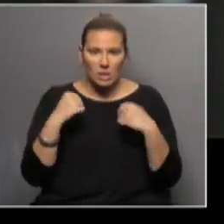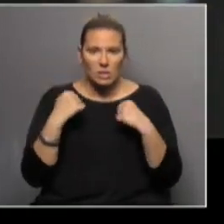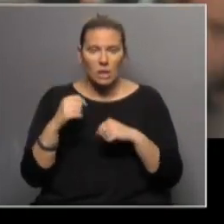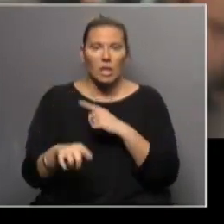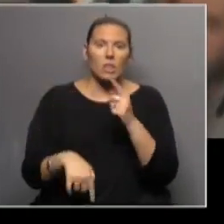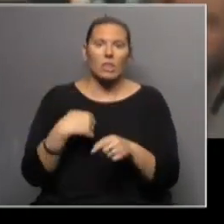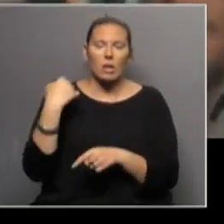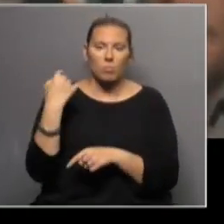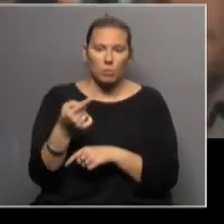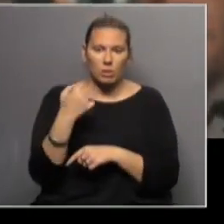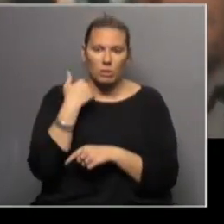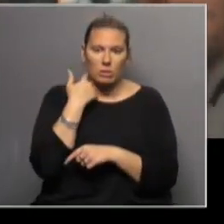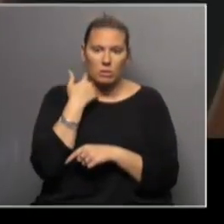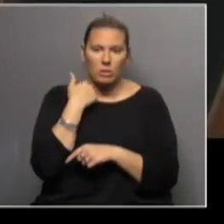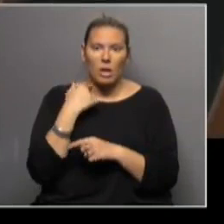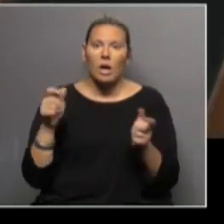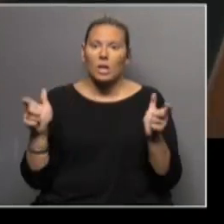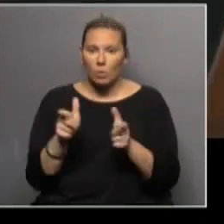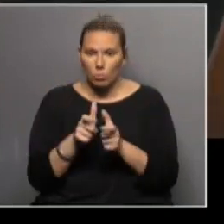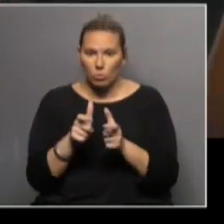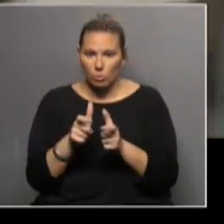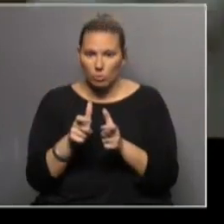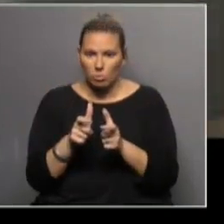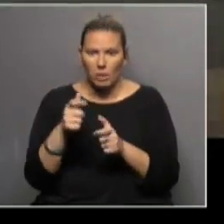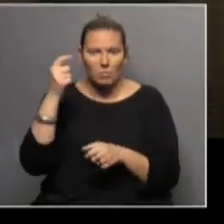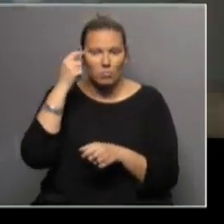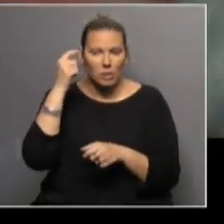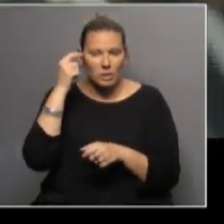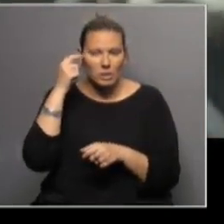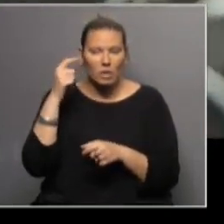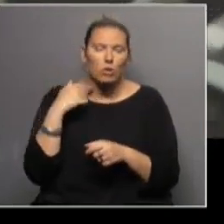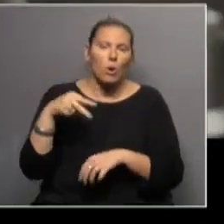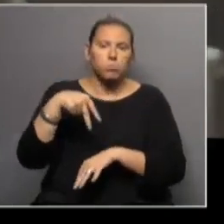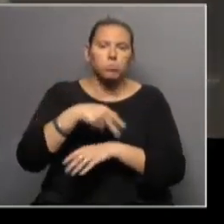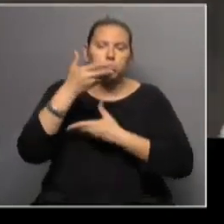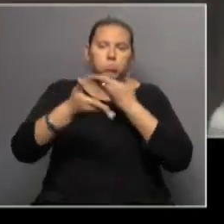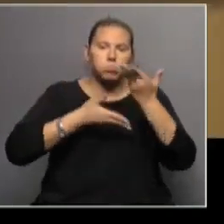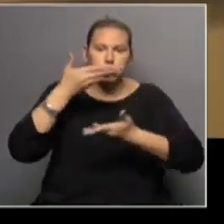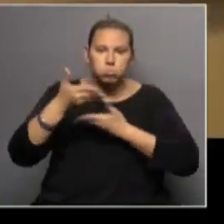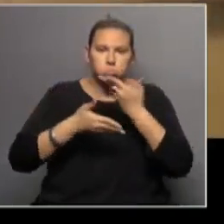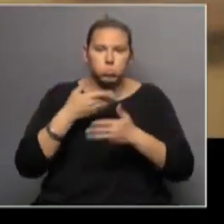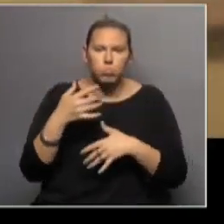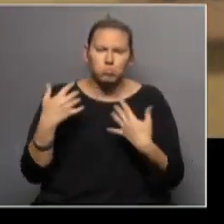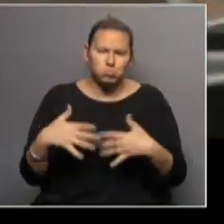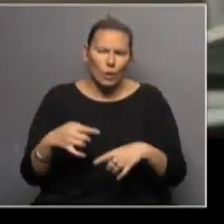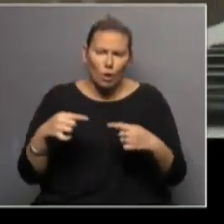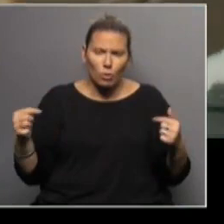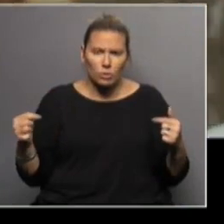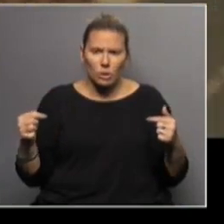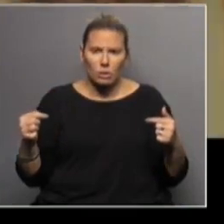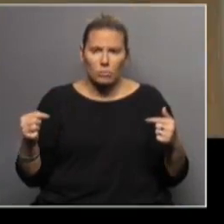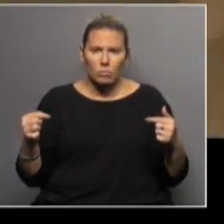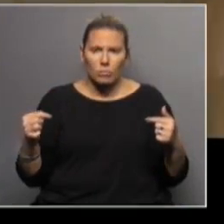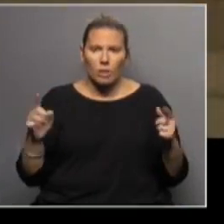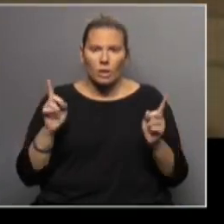después se generan reuniones para pensando en el show. Tenemos un millón de cosas